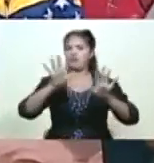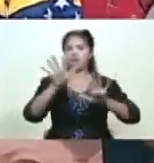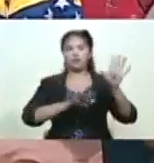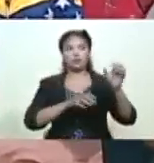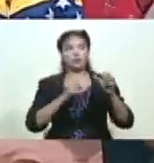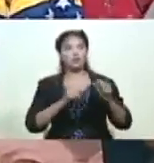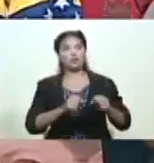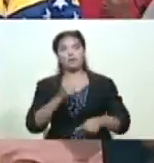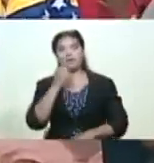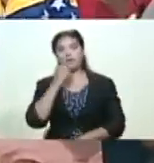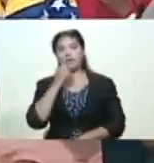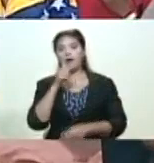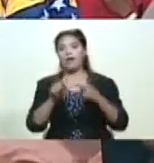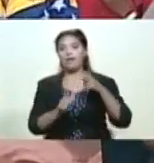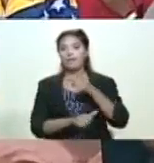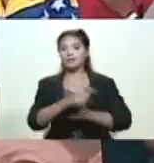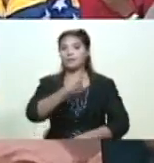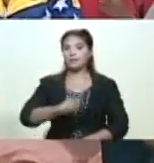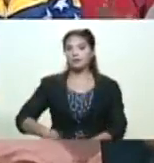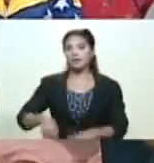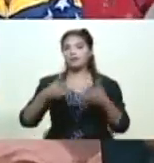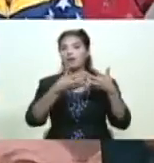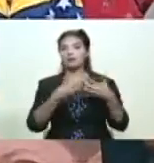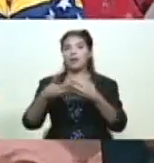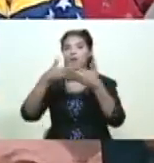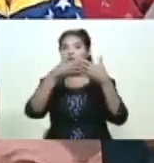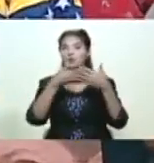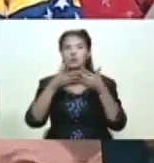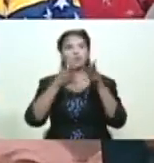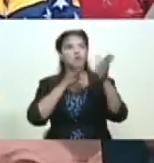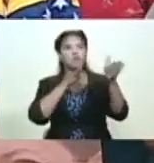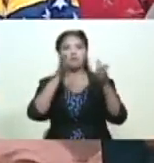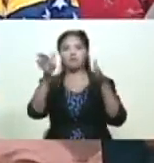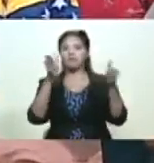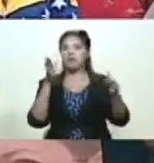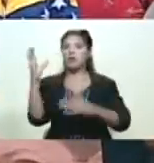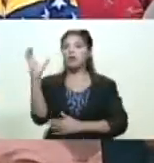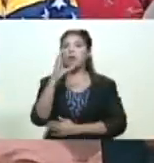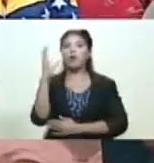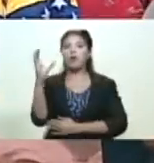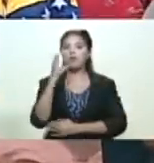infame el vicepresidente de Estados Unidos por Colombia.